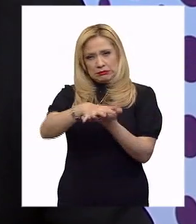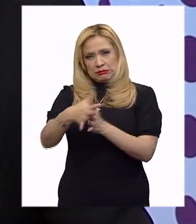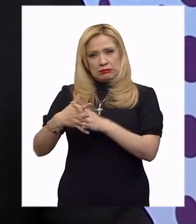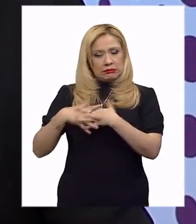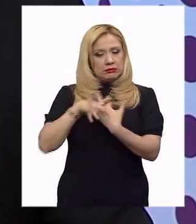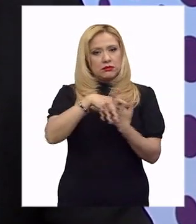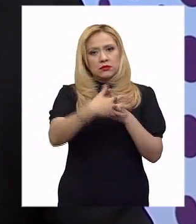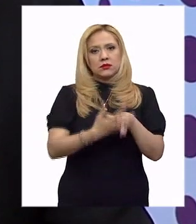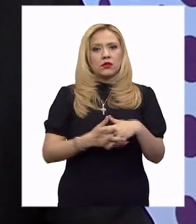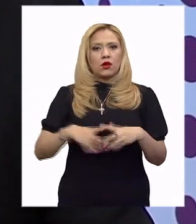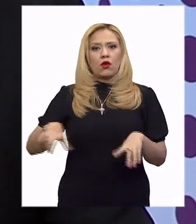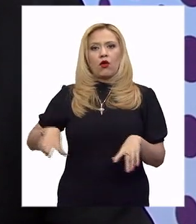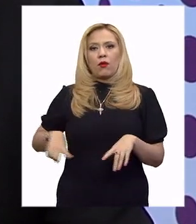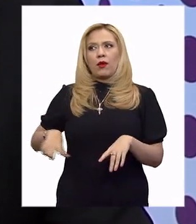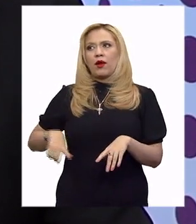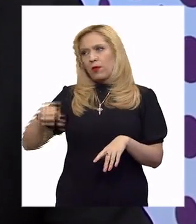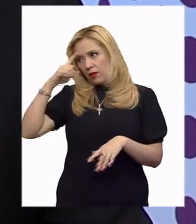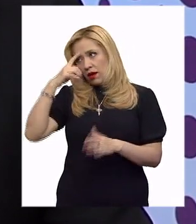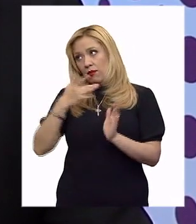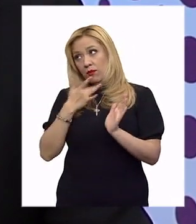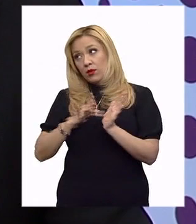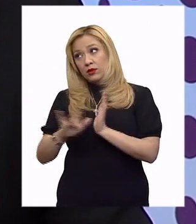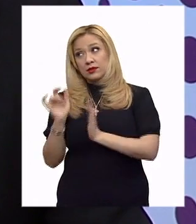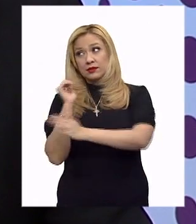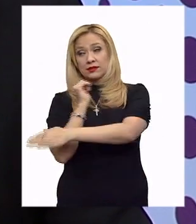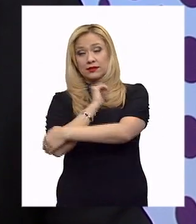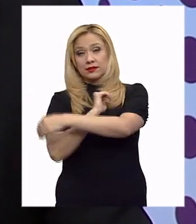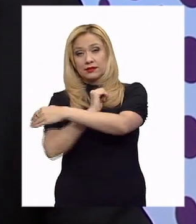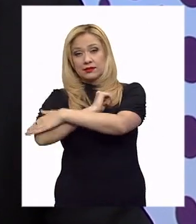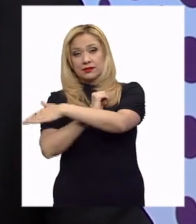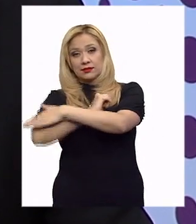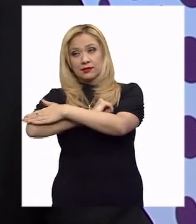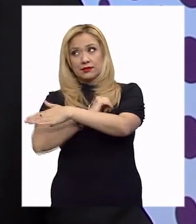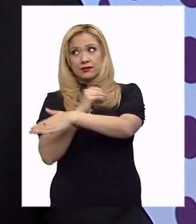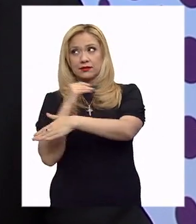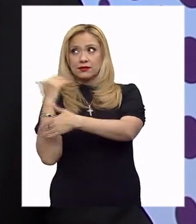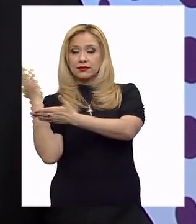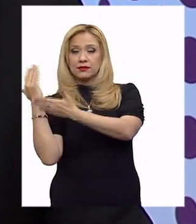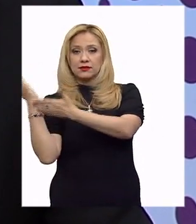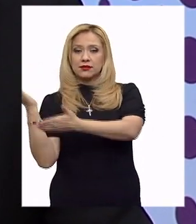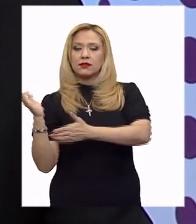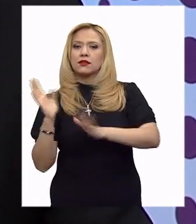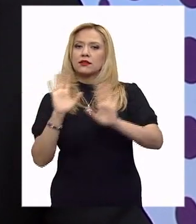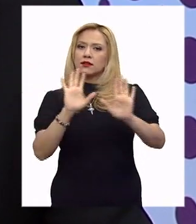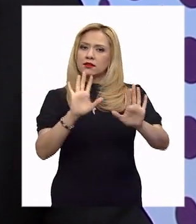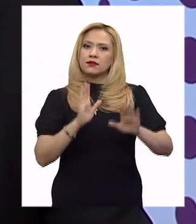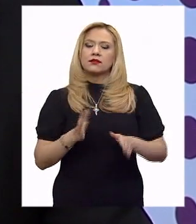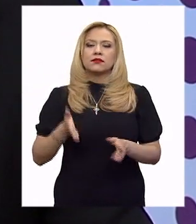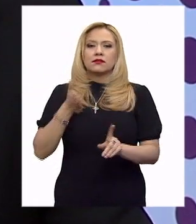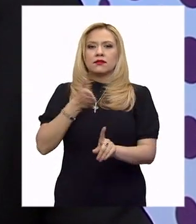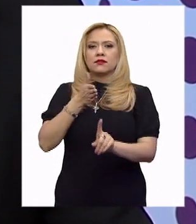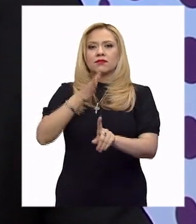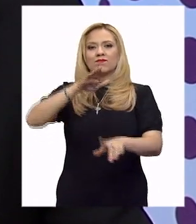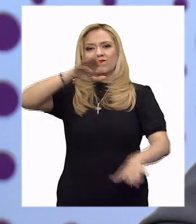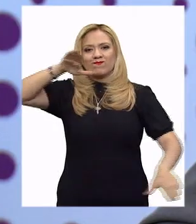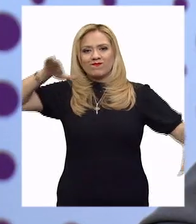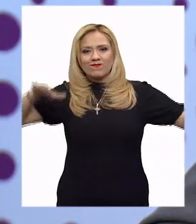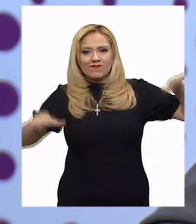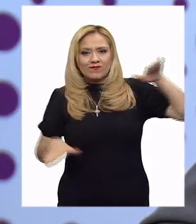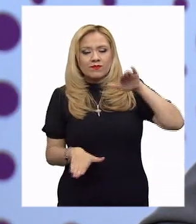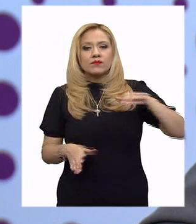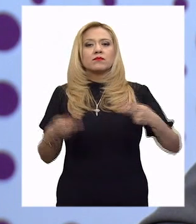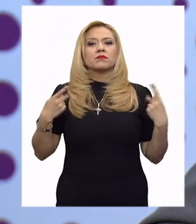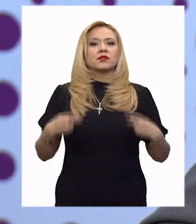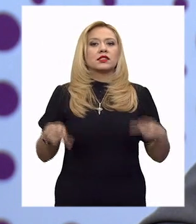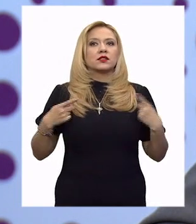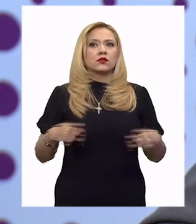interés público a favor de terceros, va efectivamente presentando condiciones de desigualdad en donde personas